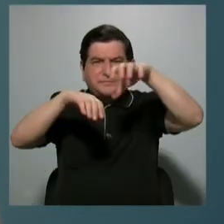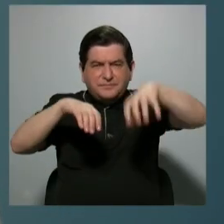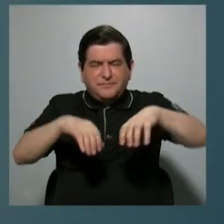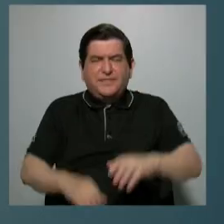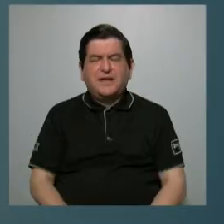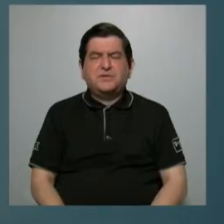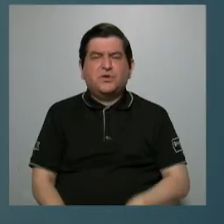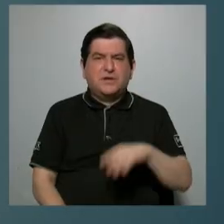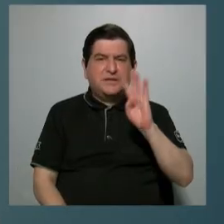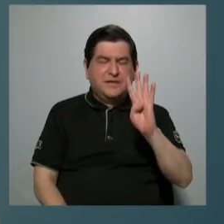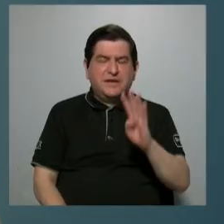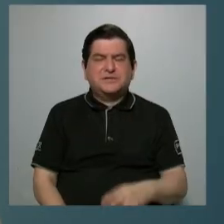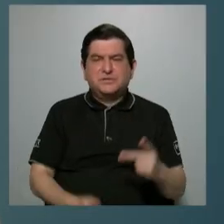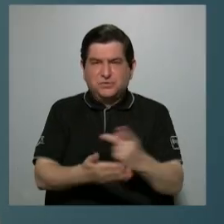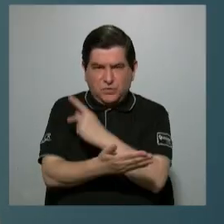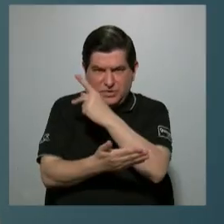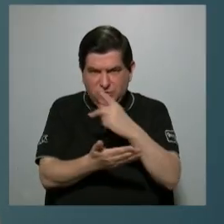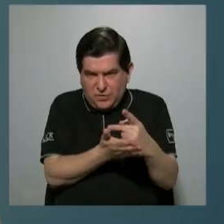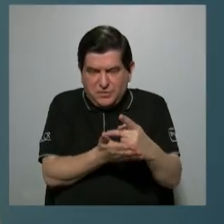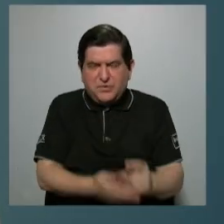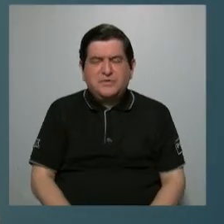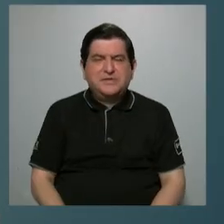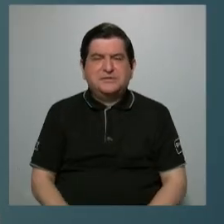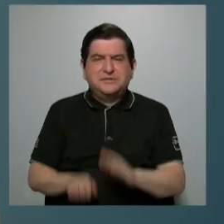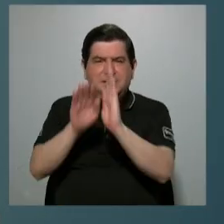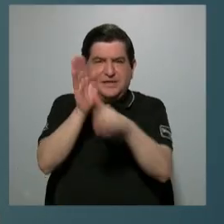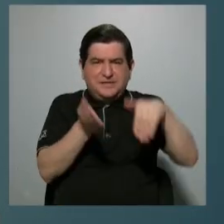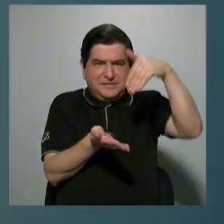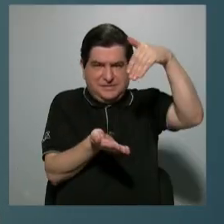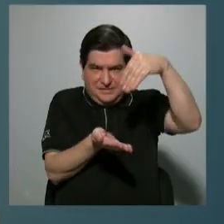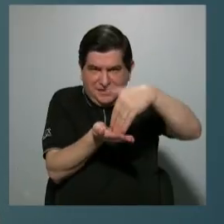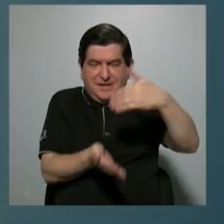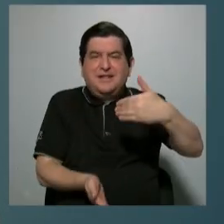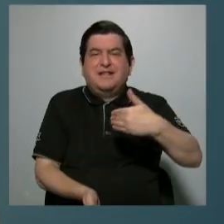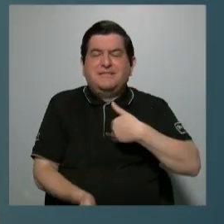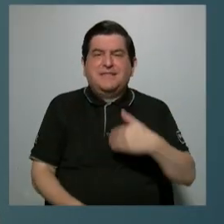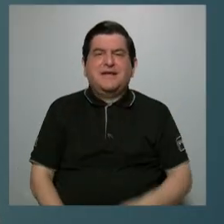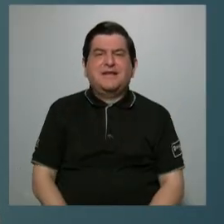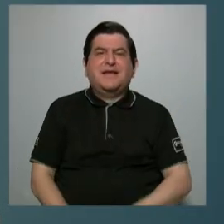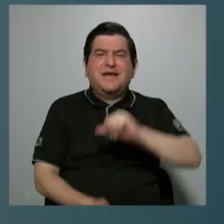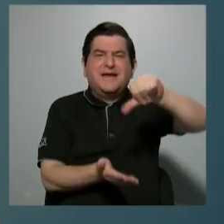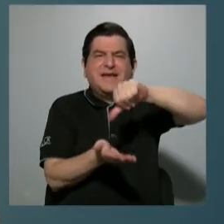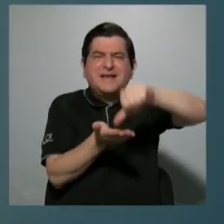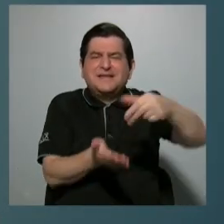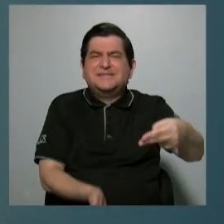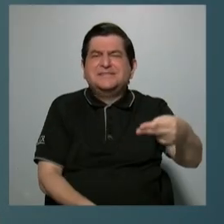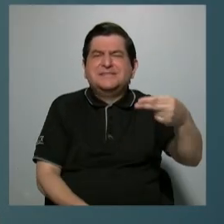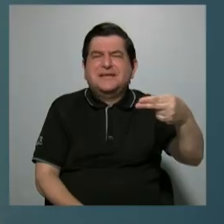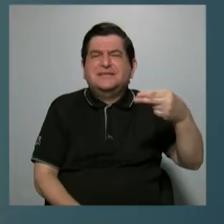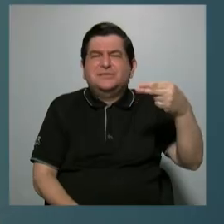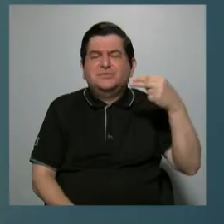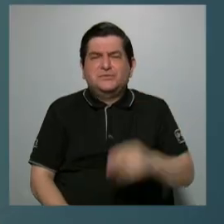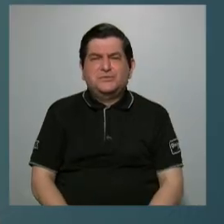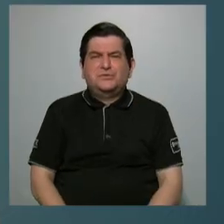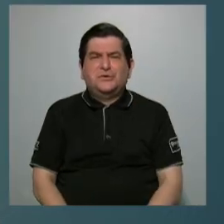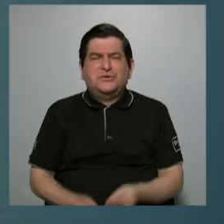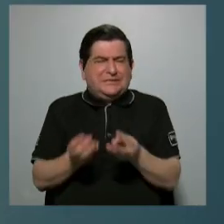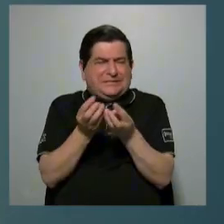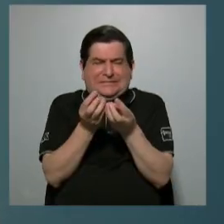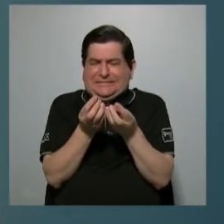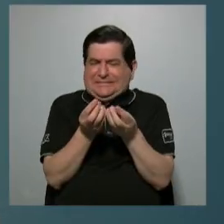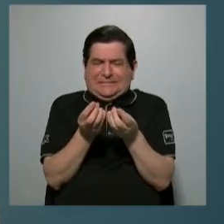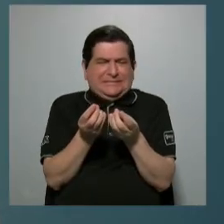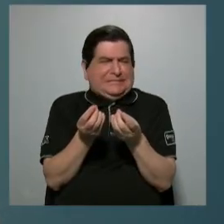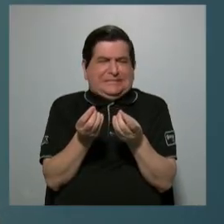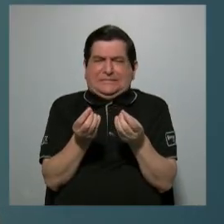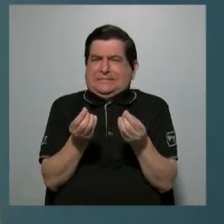las 4 provincias del Valle Central, ¿verdad? Tenemos centros históricos bastante deteriorados,